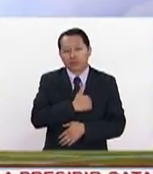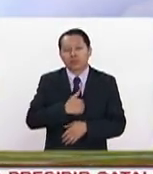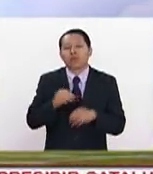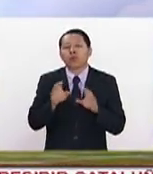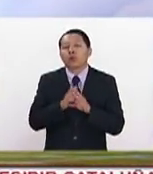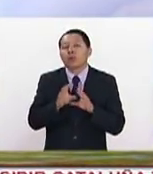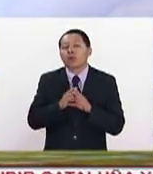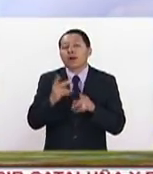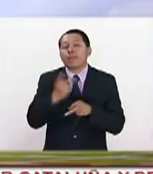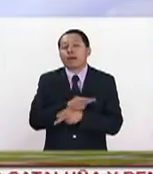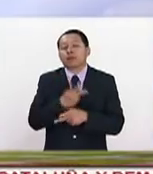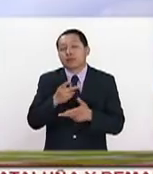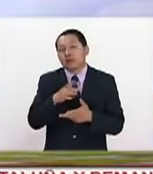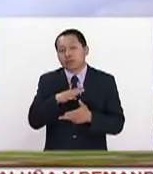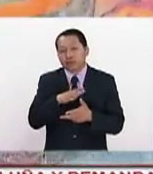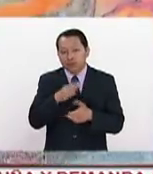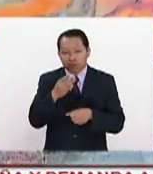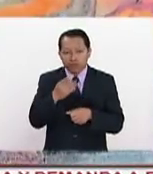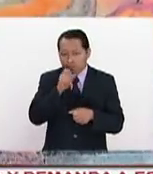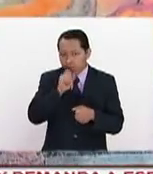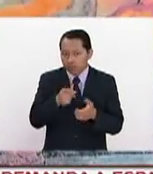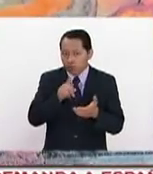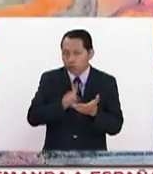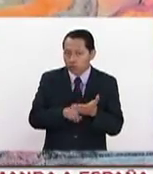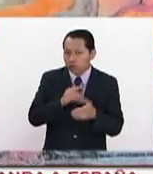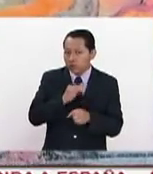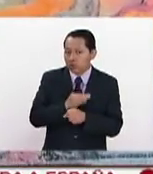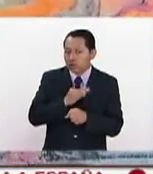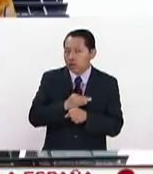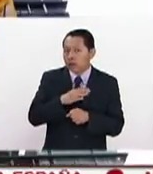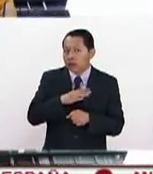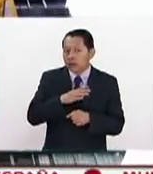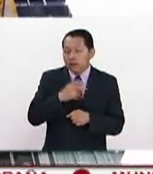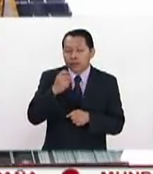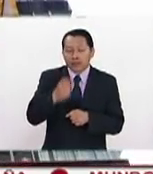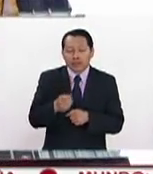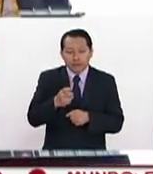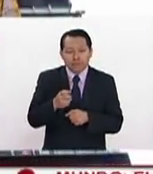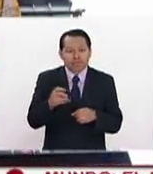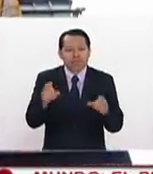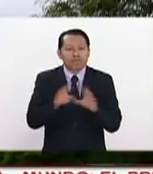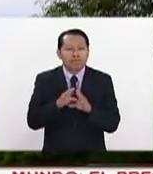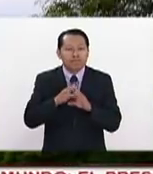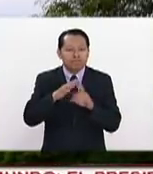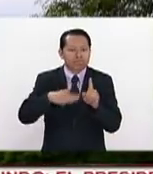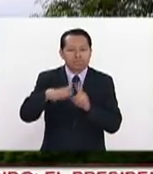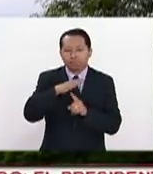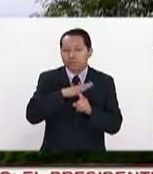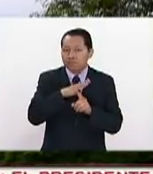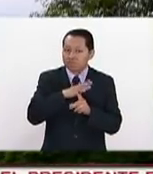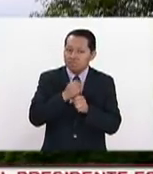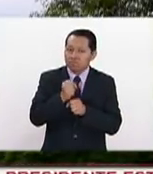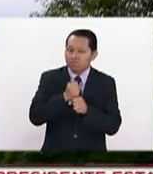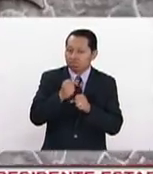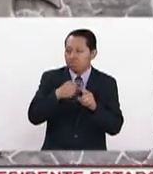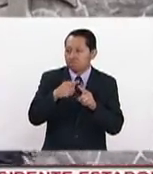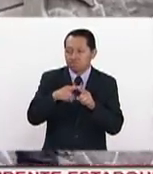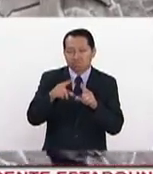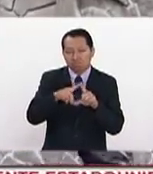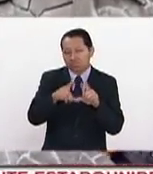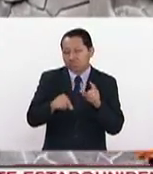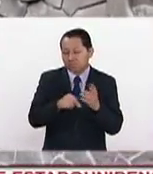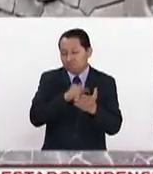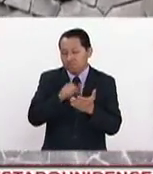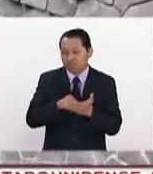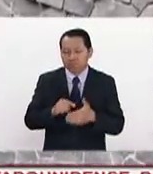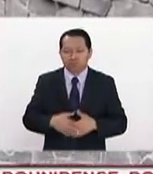principales características que hoy señalan a nuestro país en su ambiente de violencia que se vive en varias partes.